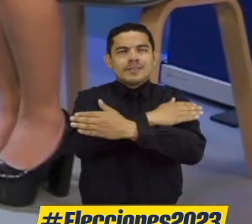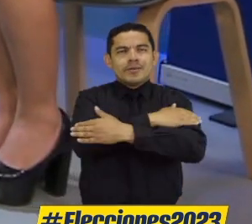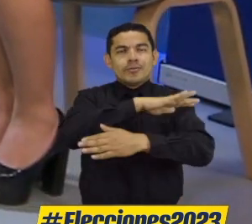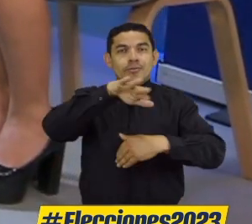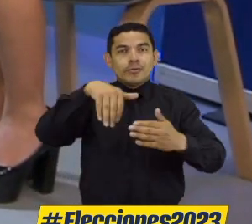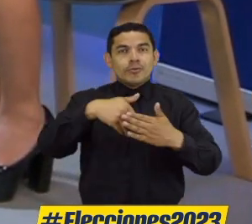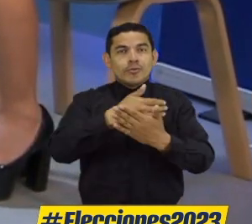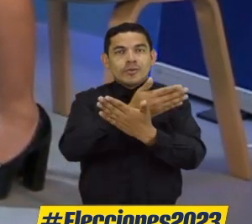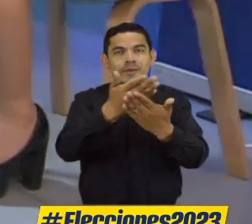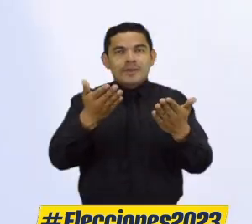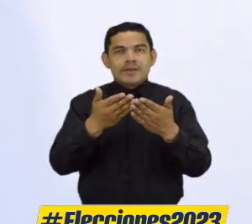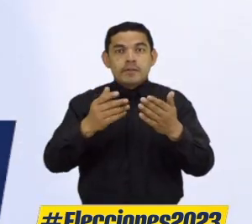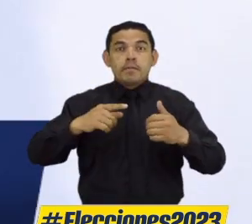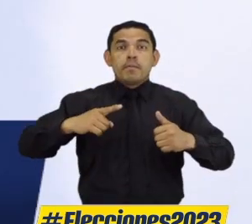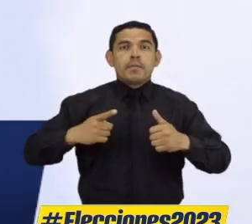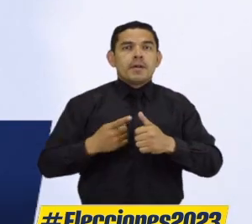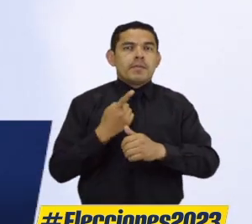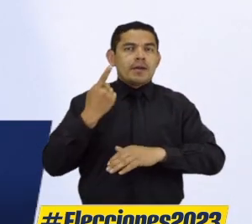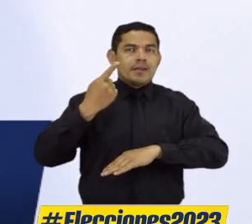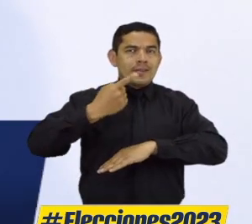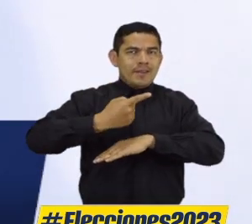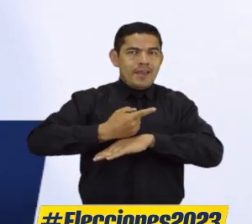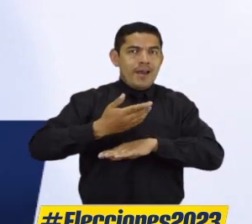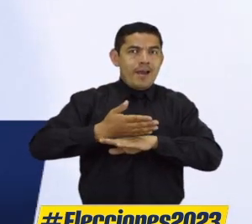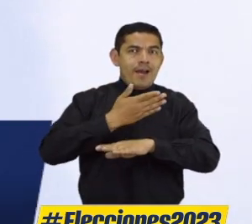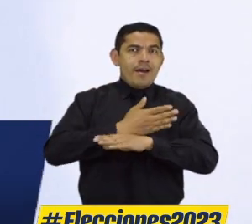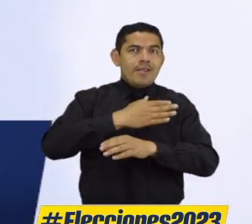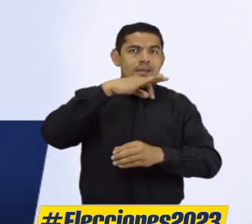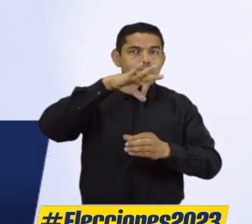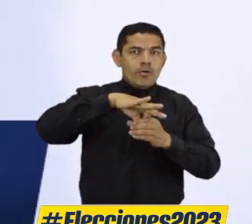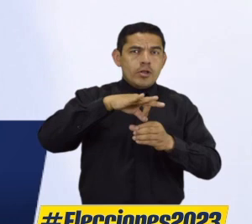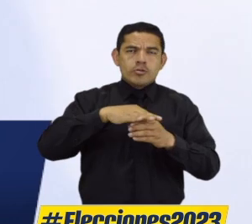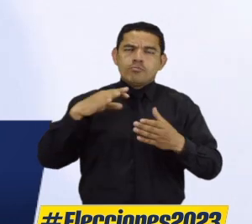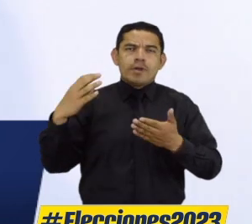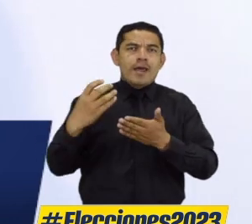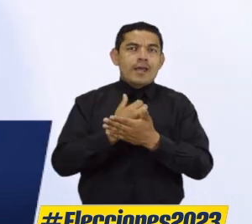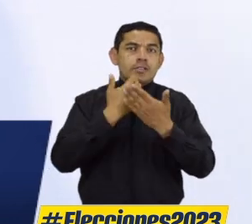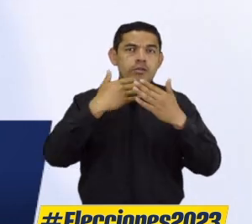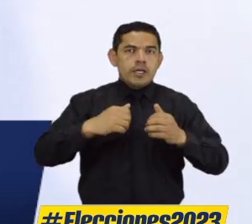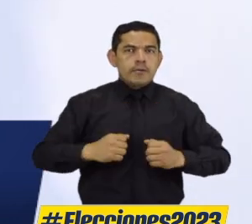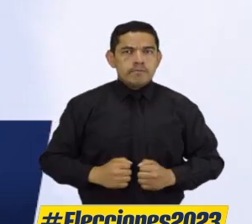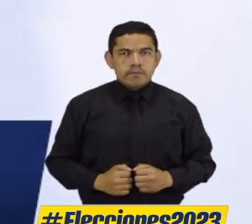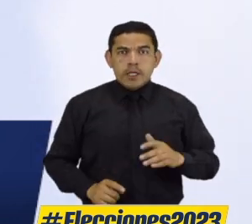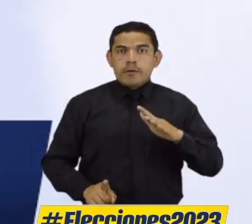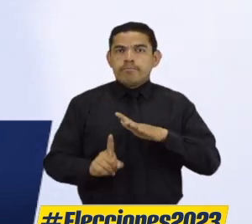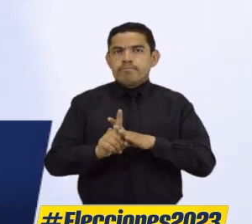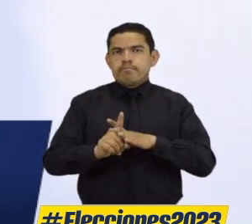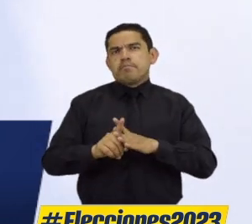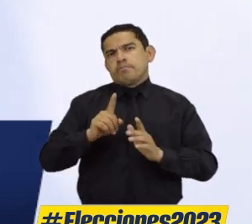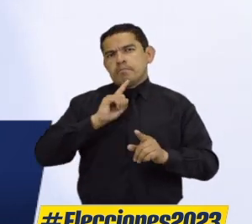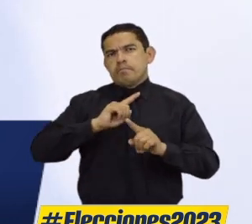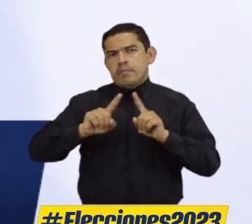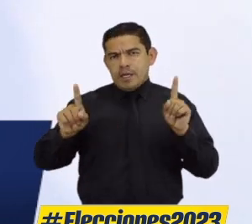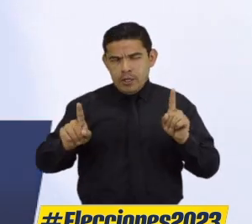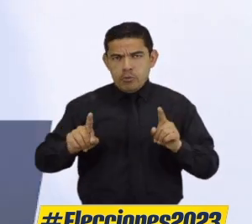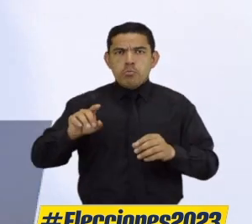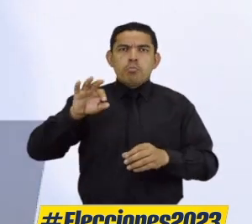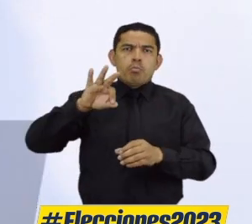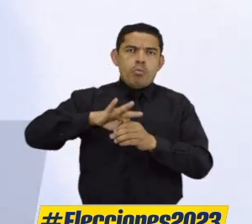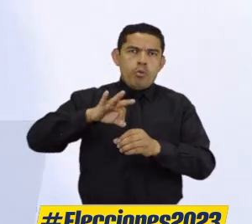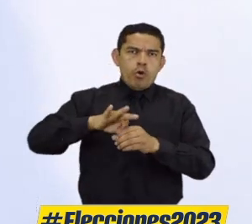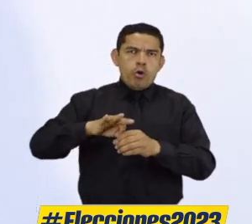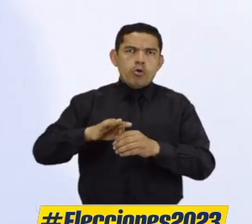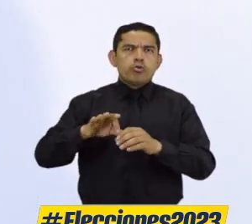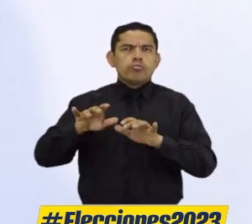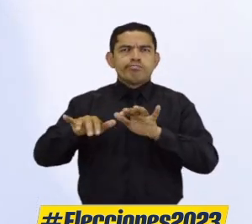todas. Bueno, la primera jornada electoral tuvimos con total éxito, excepto el caso que suscitó con el voto telemático. Sin